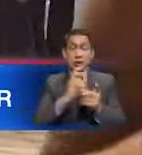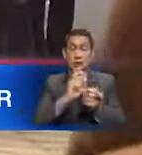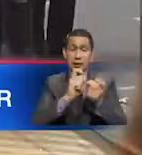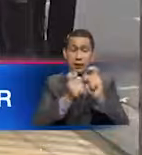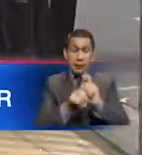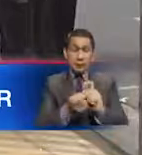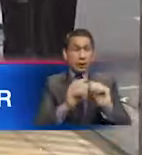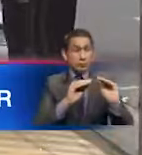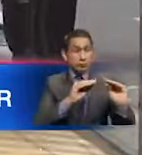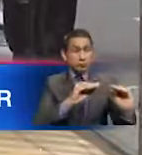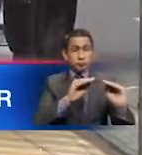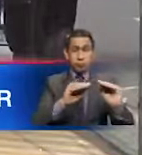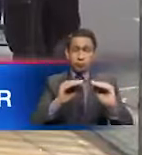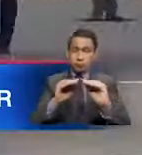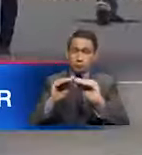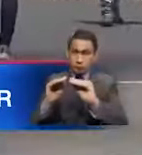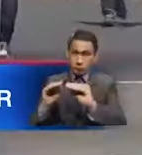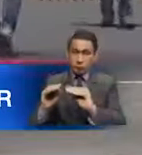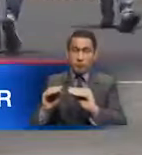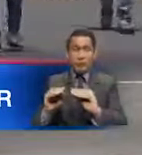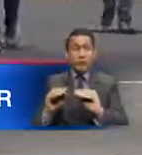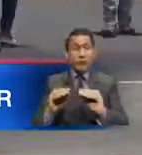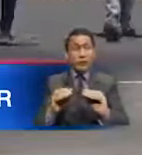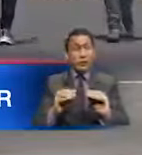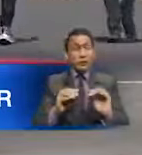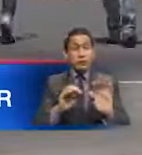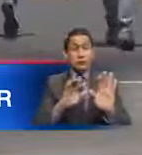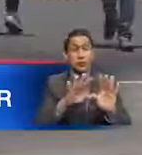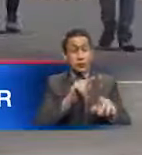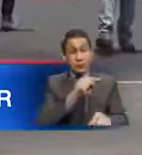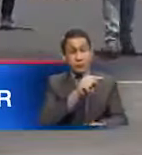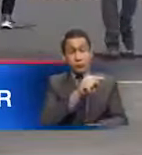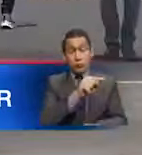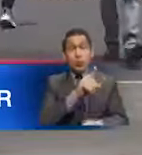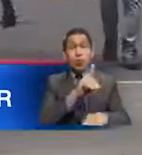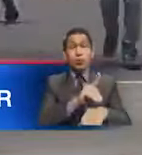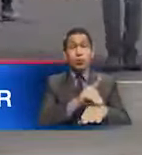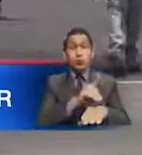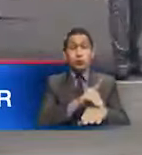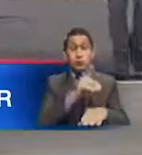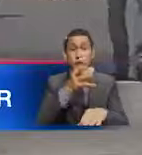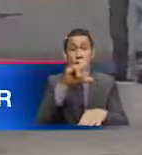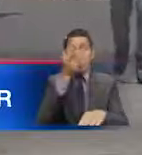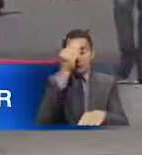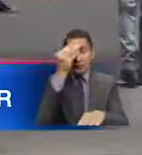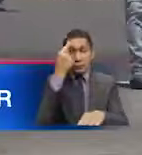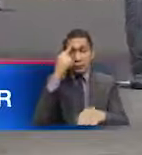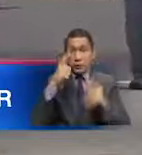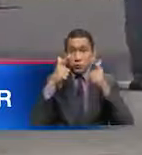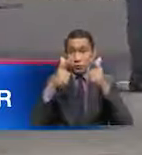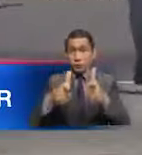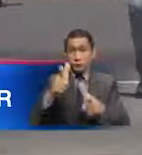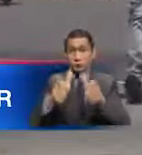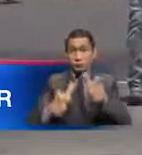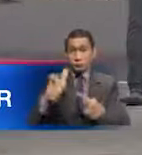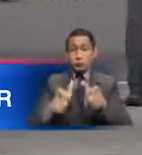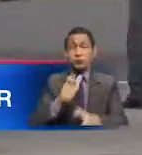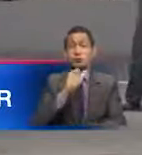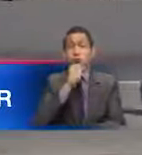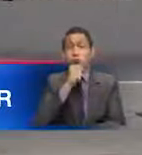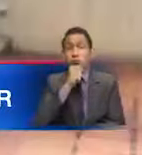salud para formar a los futuros médicos para cuidado de adultos mayores y menos para el área